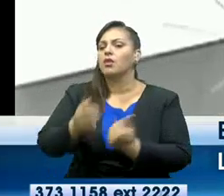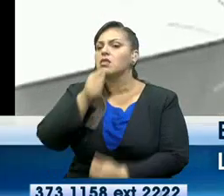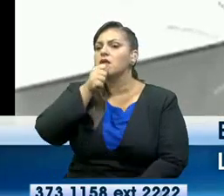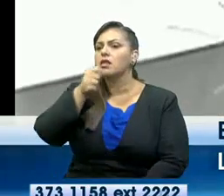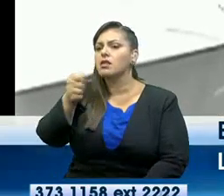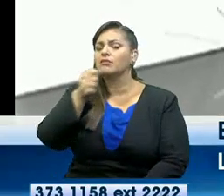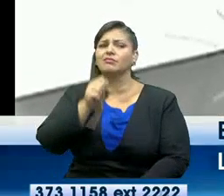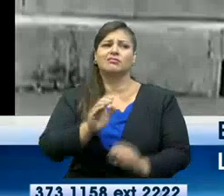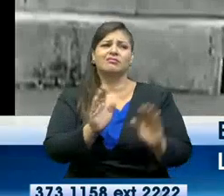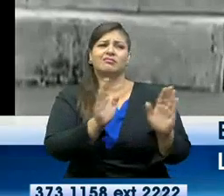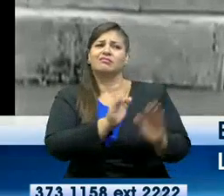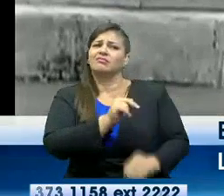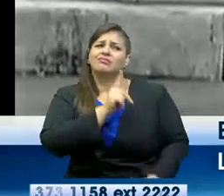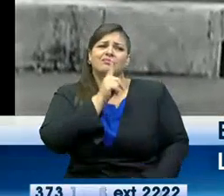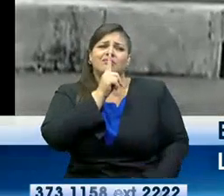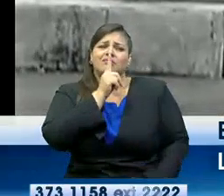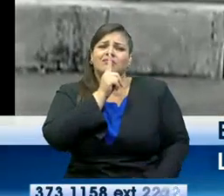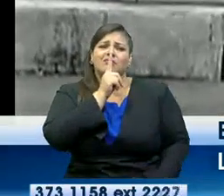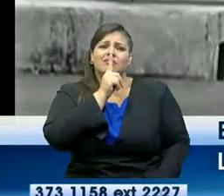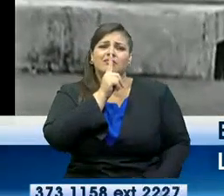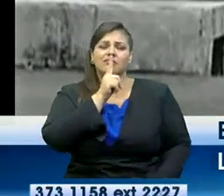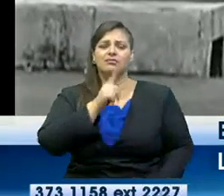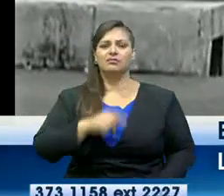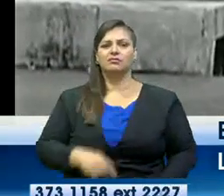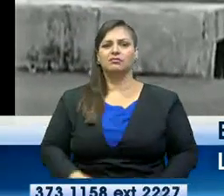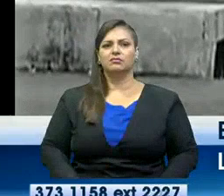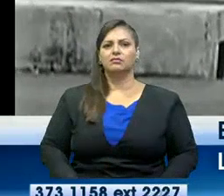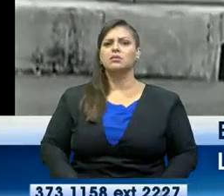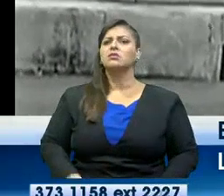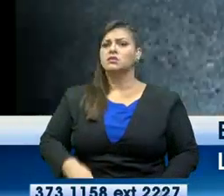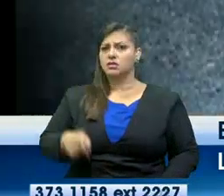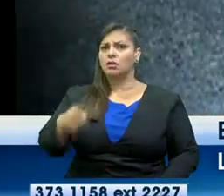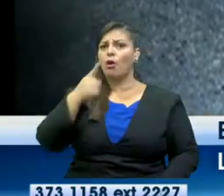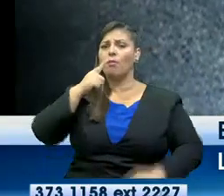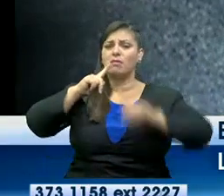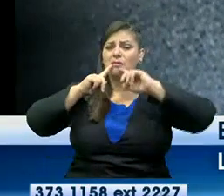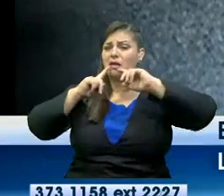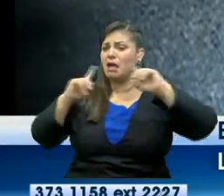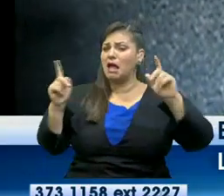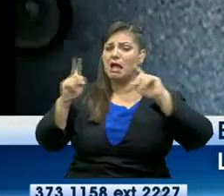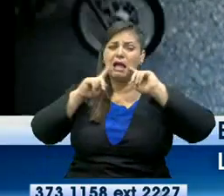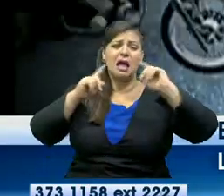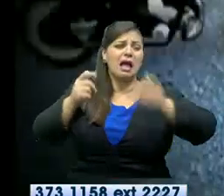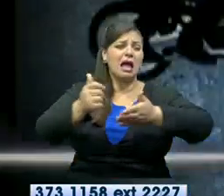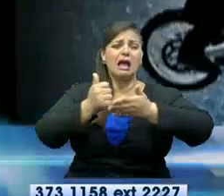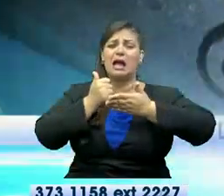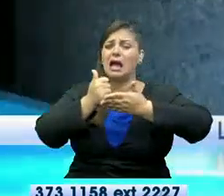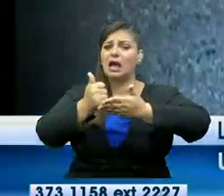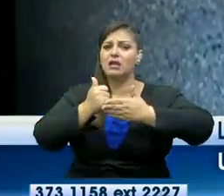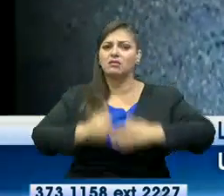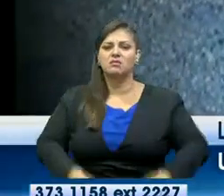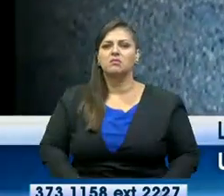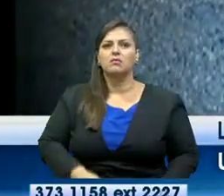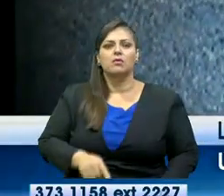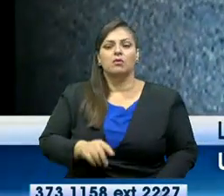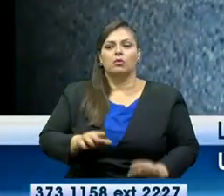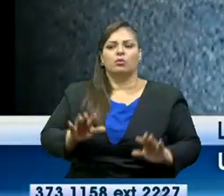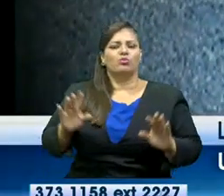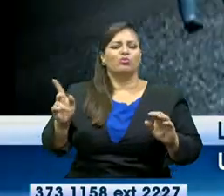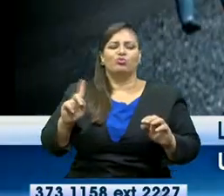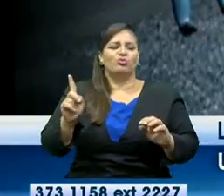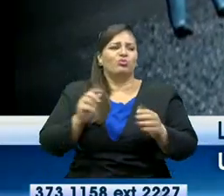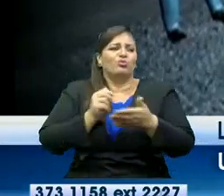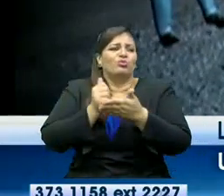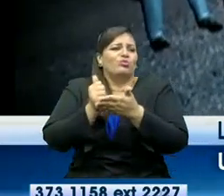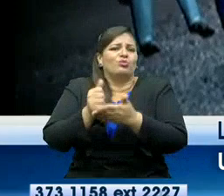Y hasta gente había que ayuda, ayuda, nadie quiso ayudar. Muchos dicen que la muerte del joven de 26 años está relacionada a